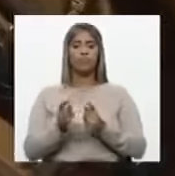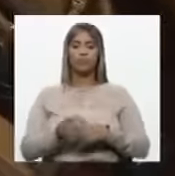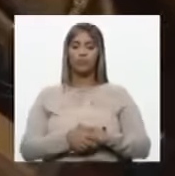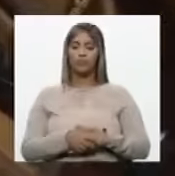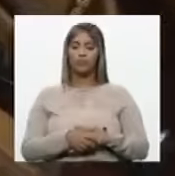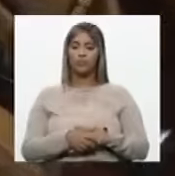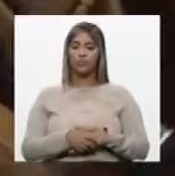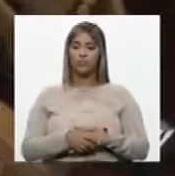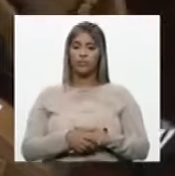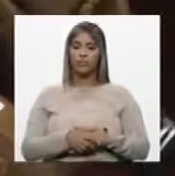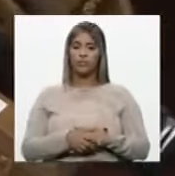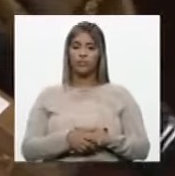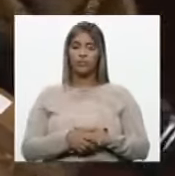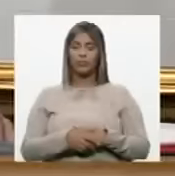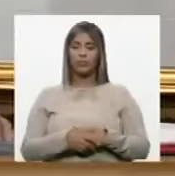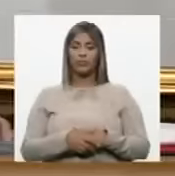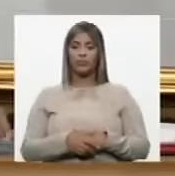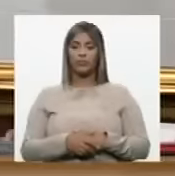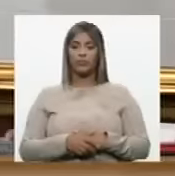presidente.